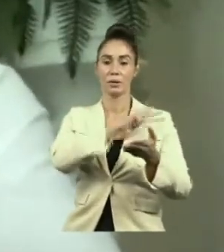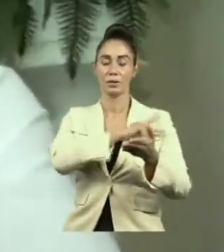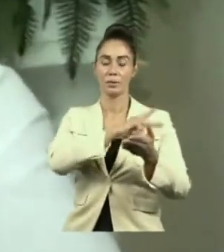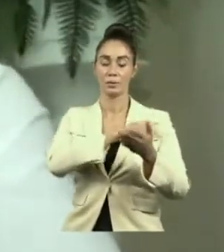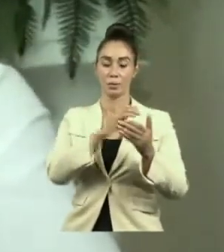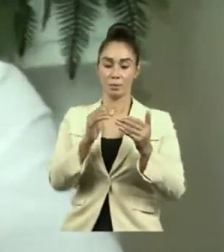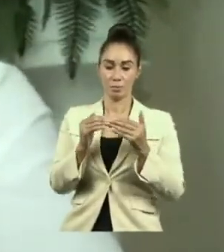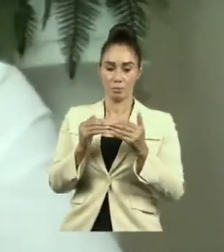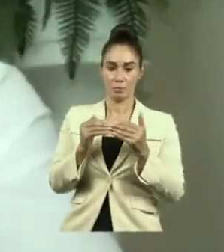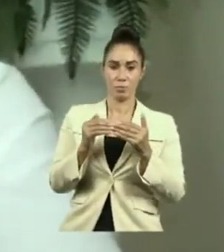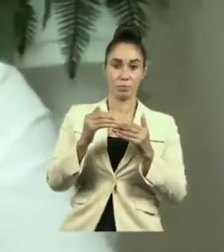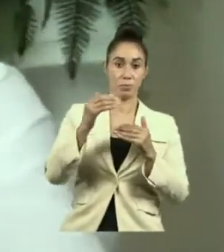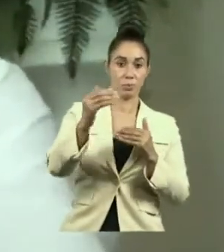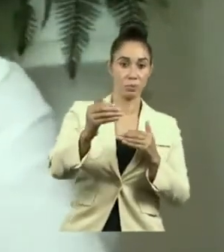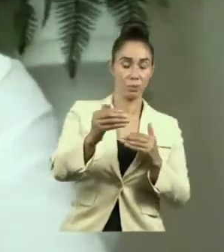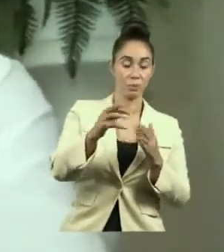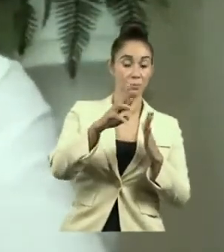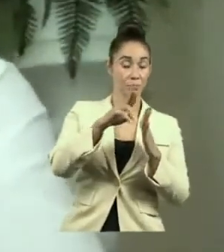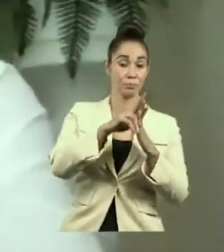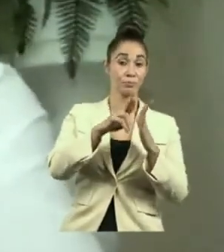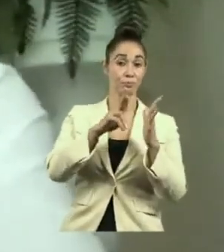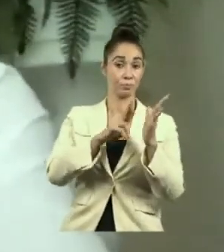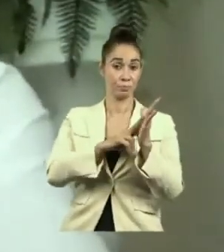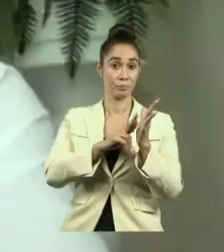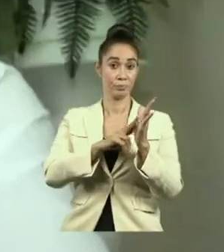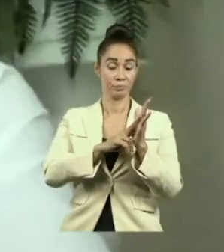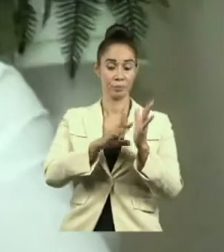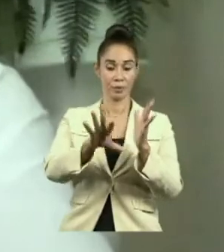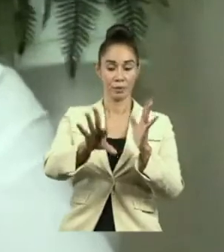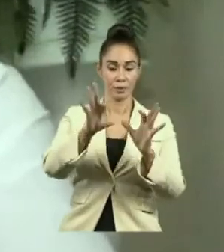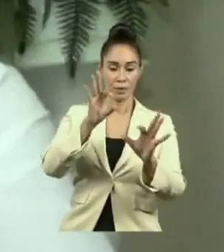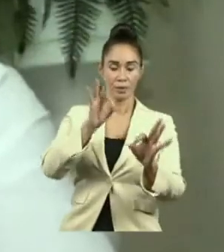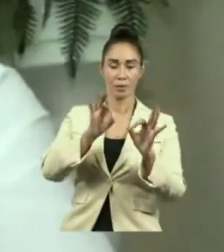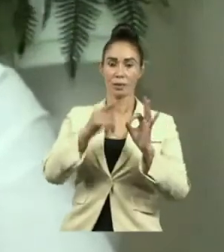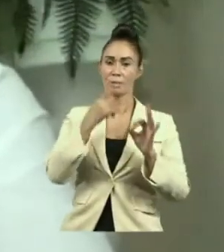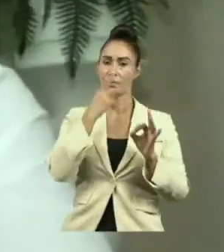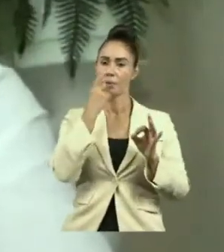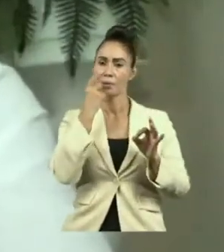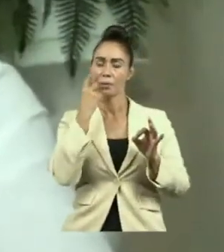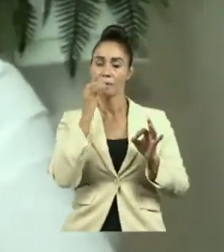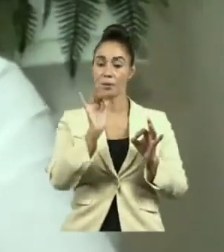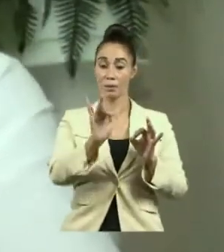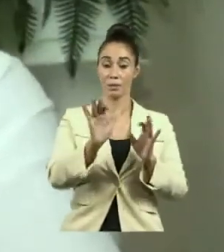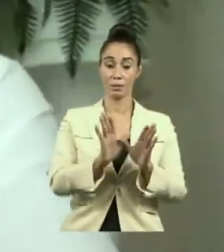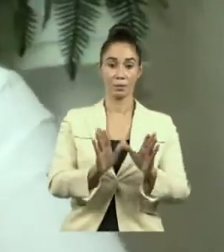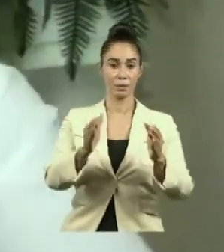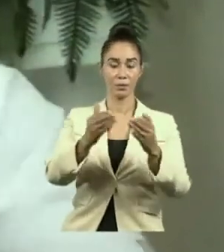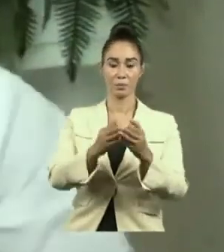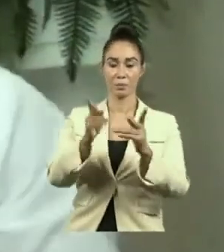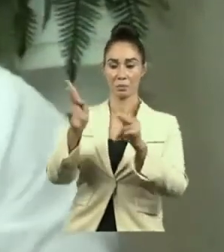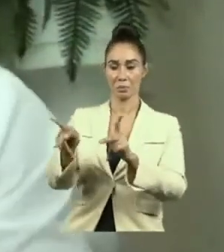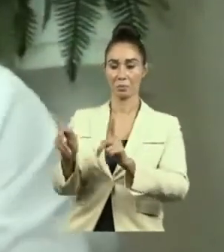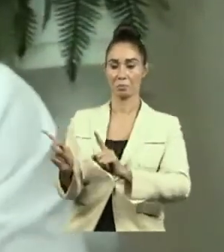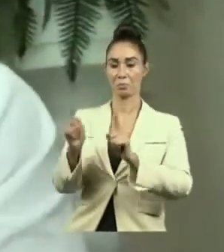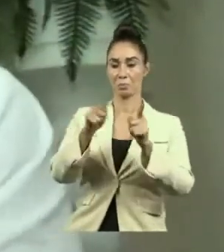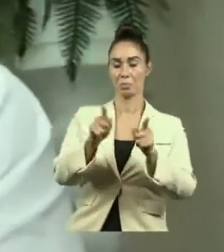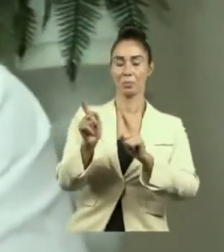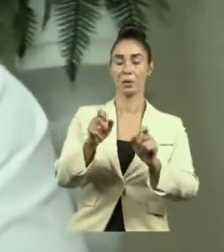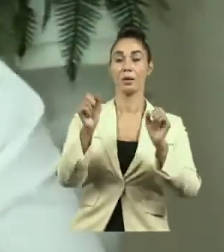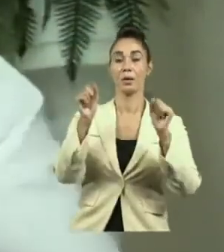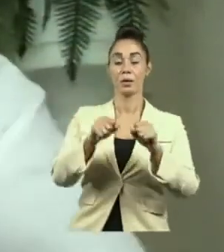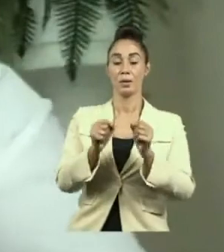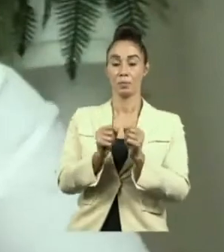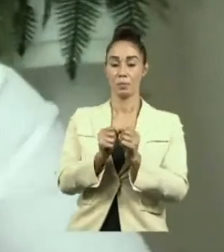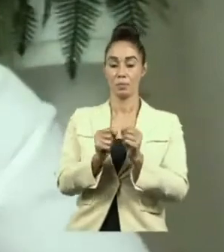bajo un protocolo definido la toma de muestras y procesamiento en dichos centros y de manera que podamos conocer